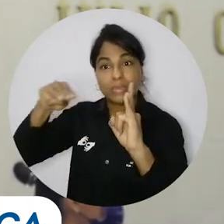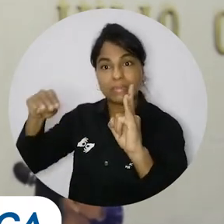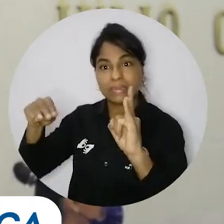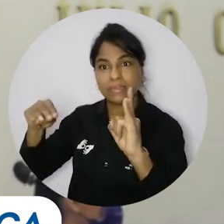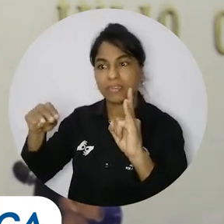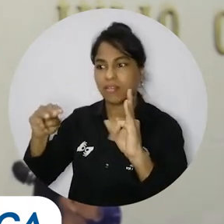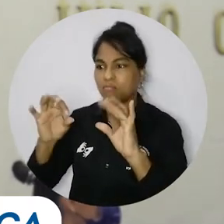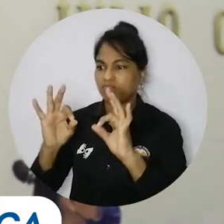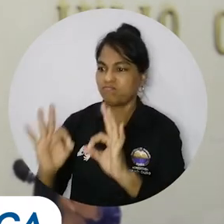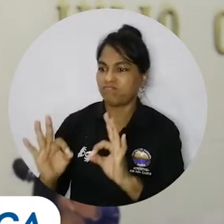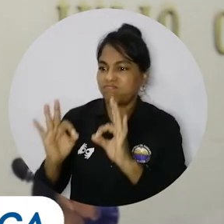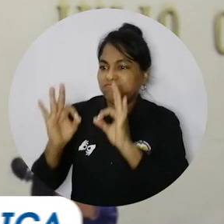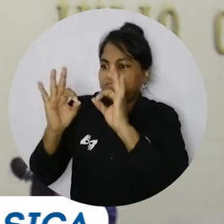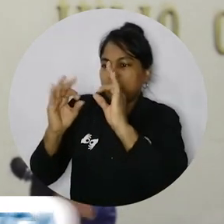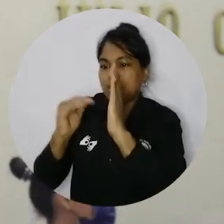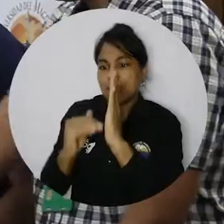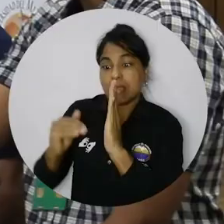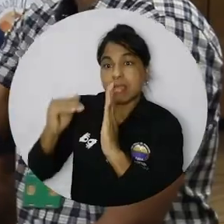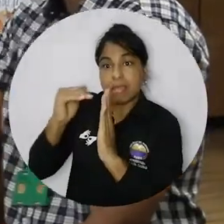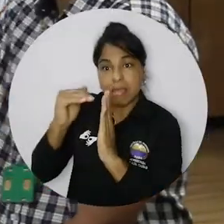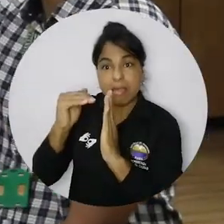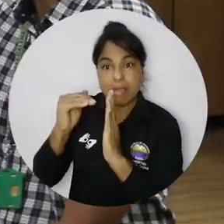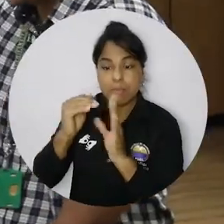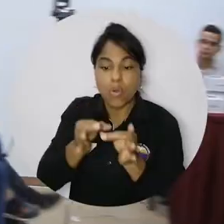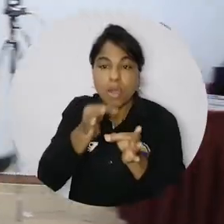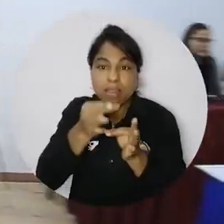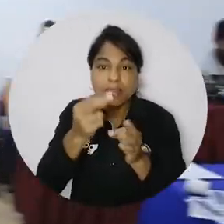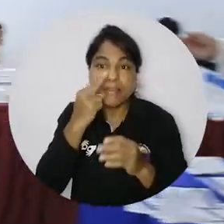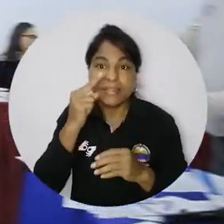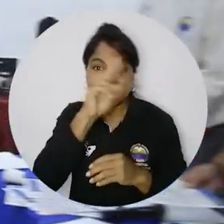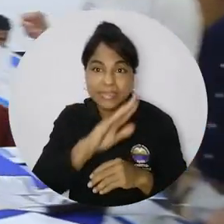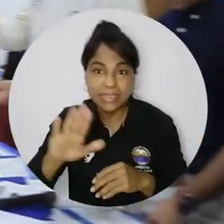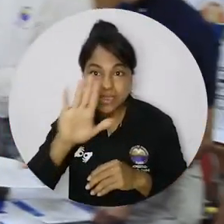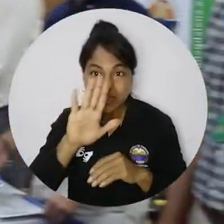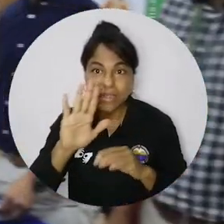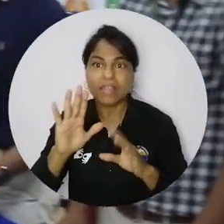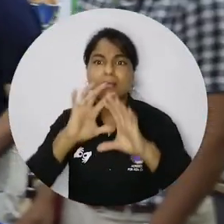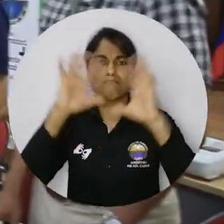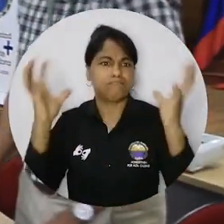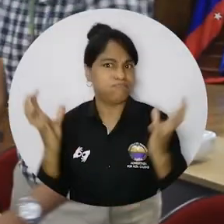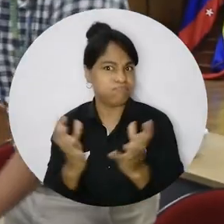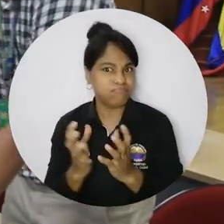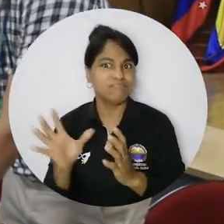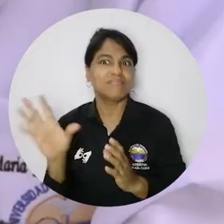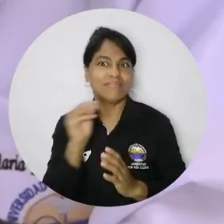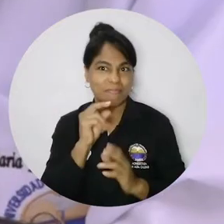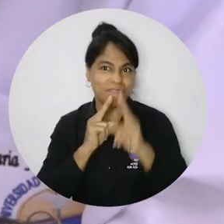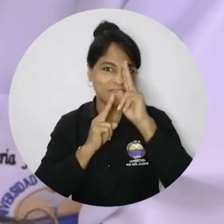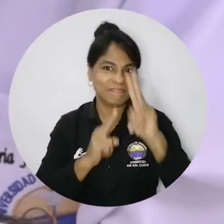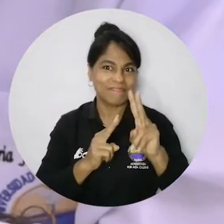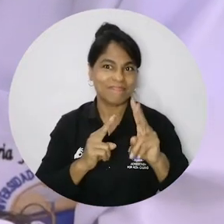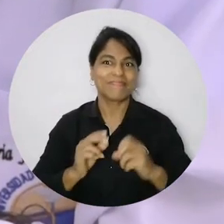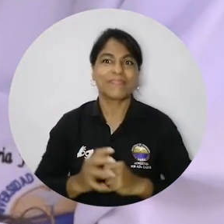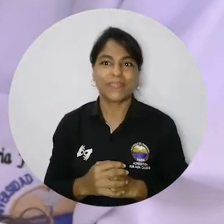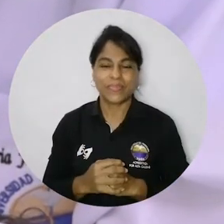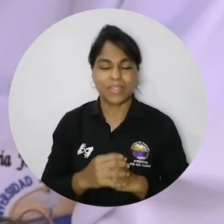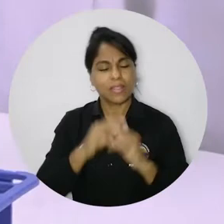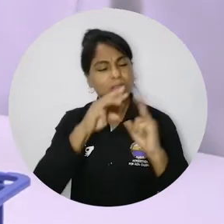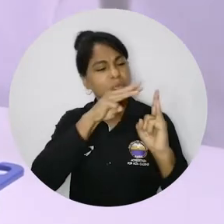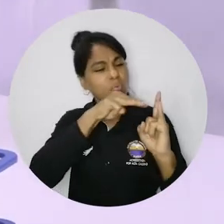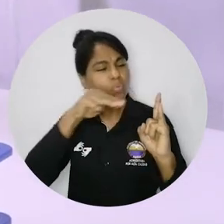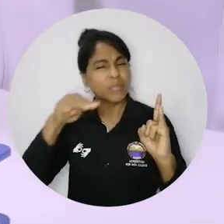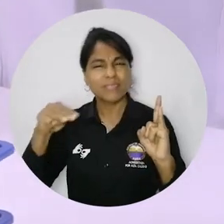como una de las principales, no solamente a nivel regional, nacional, sino también que ya está reconocida a nivel mundial. Nuestra alma mater